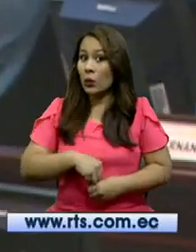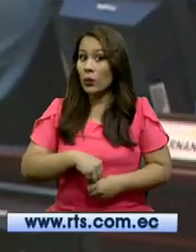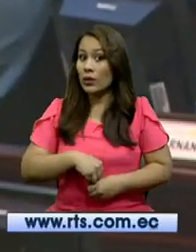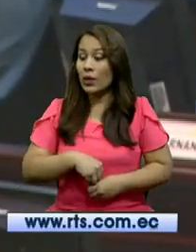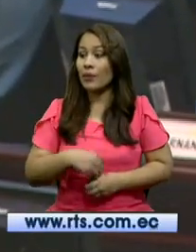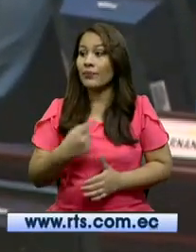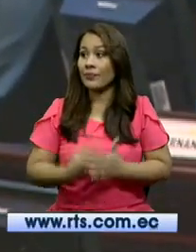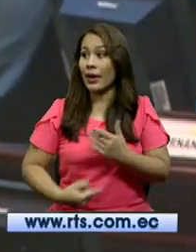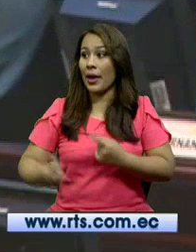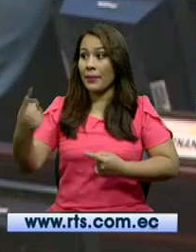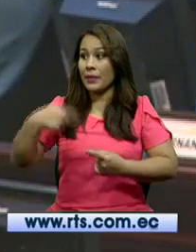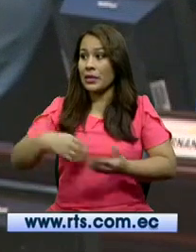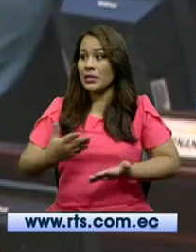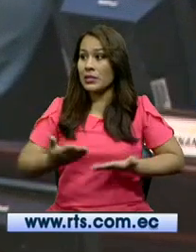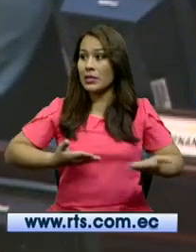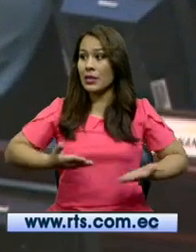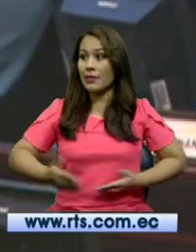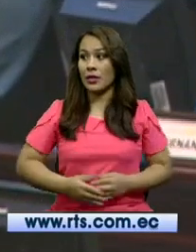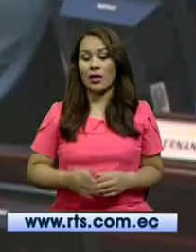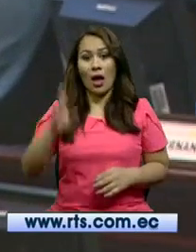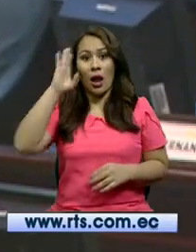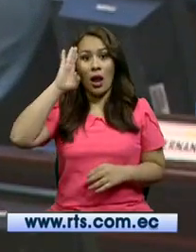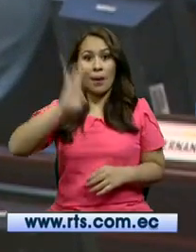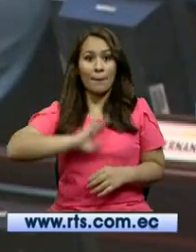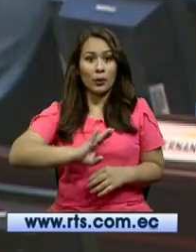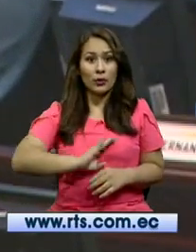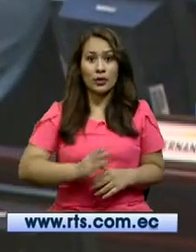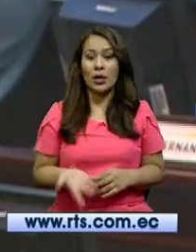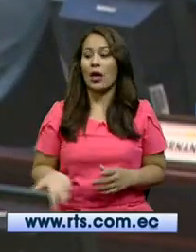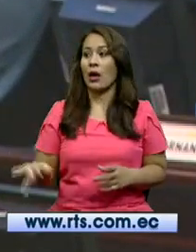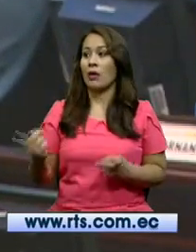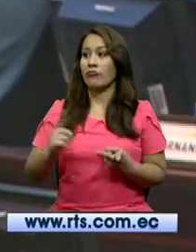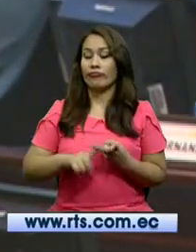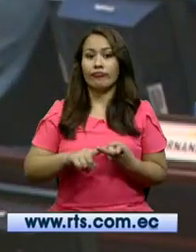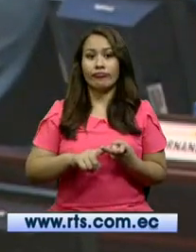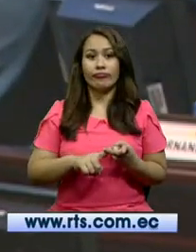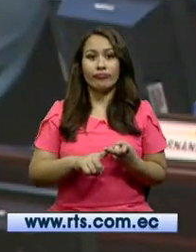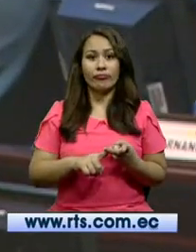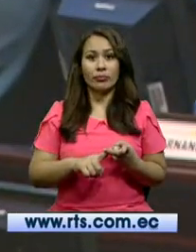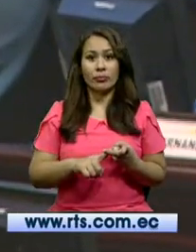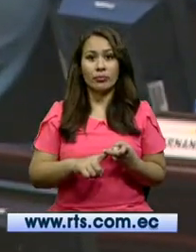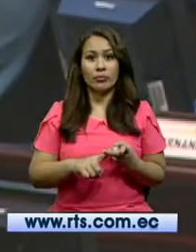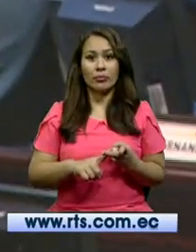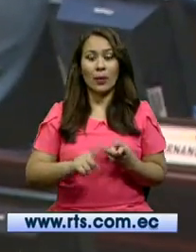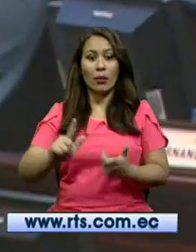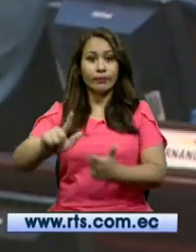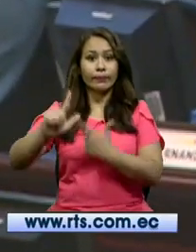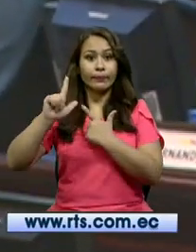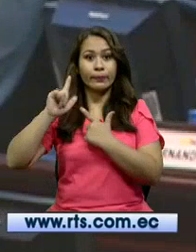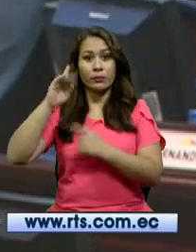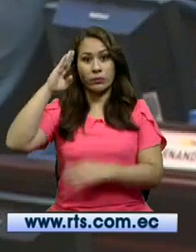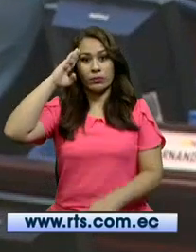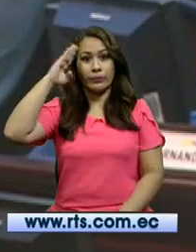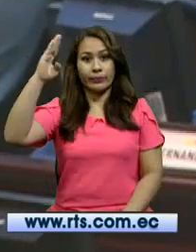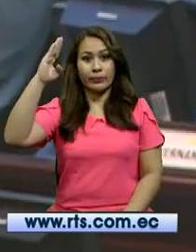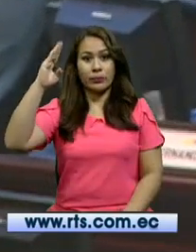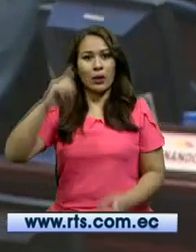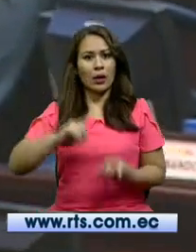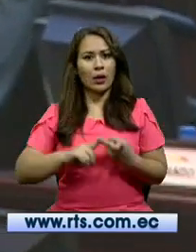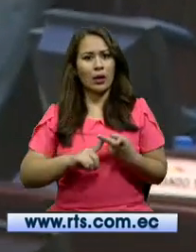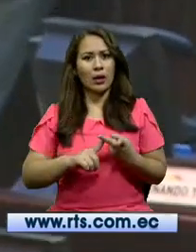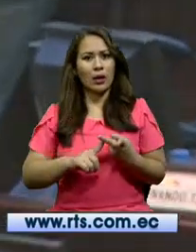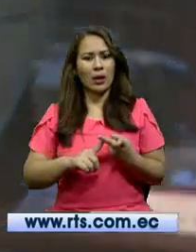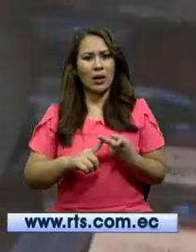que ha venido brindando la policía, que ha venido brindando las Fuerzas Armadas, ha